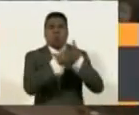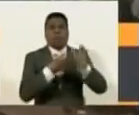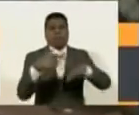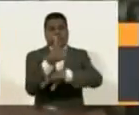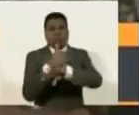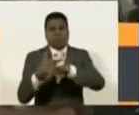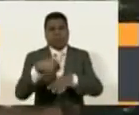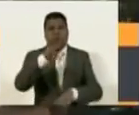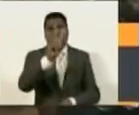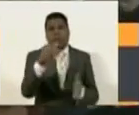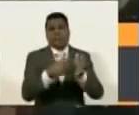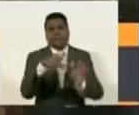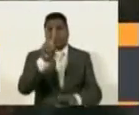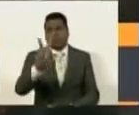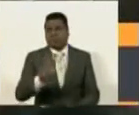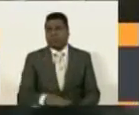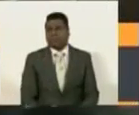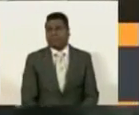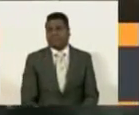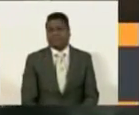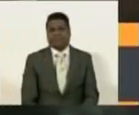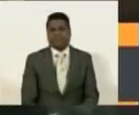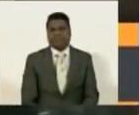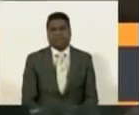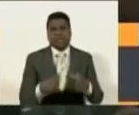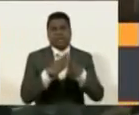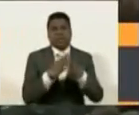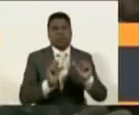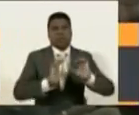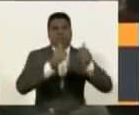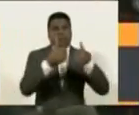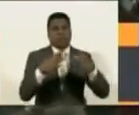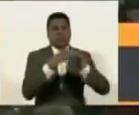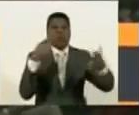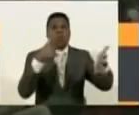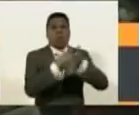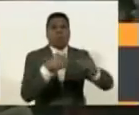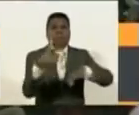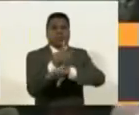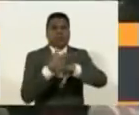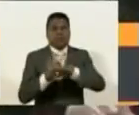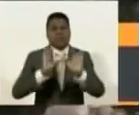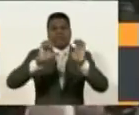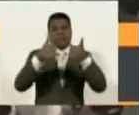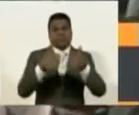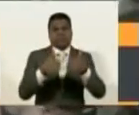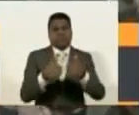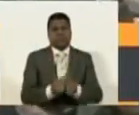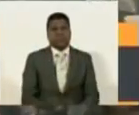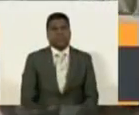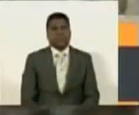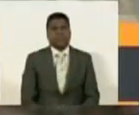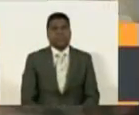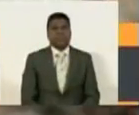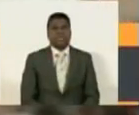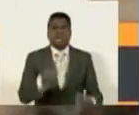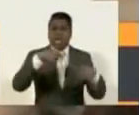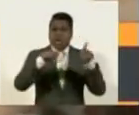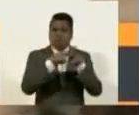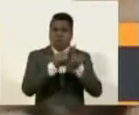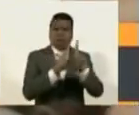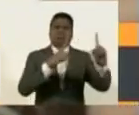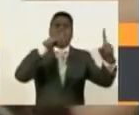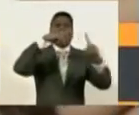2002. Y con todo ese odio del golpe de Estado, el comandante Chávez salió con un Cristo en la mano llamando al